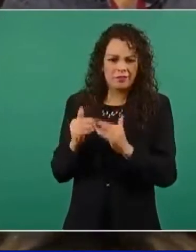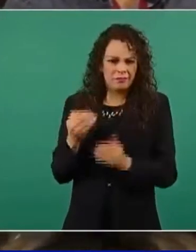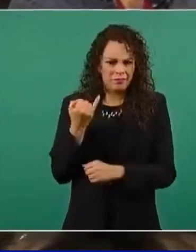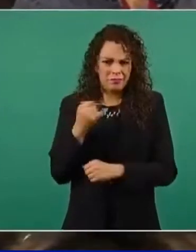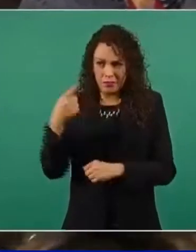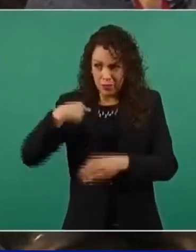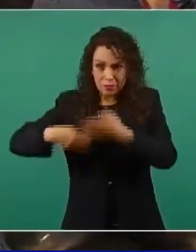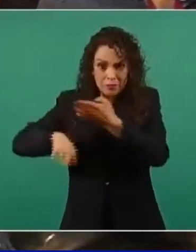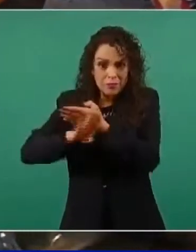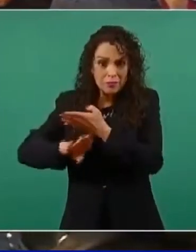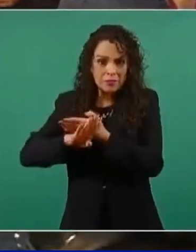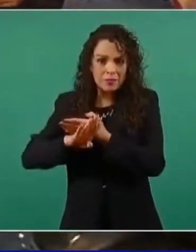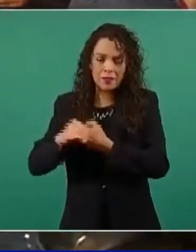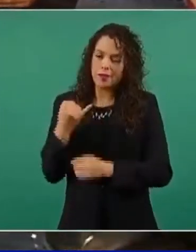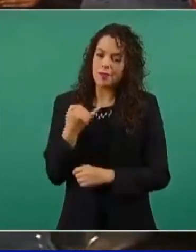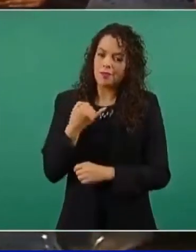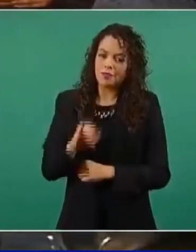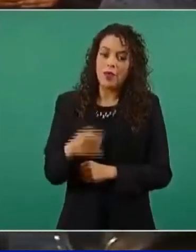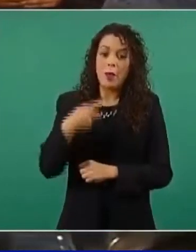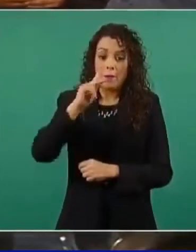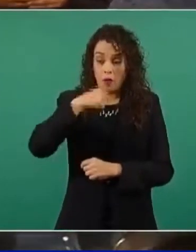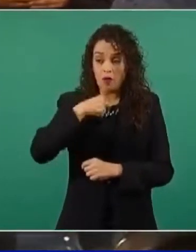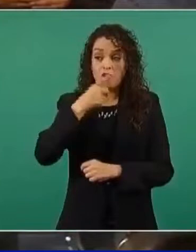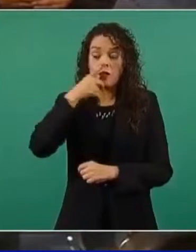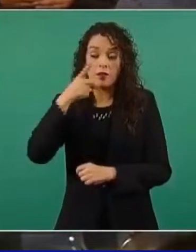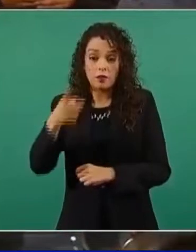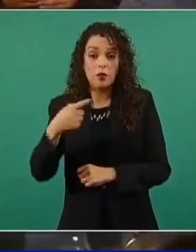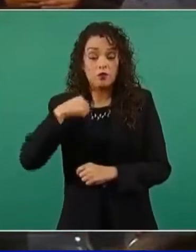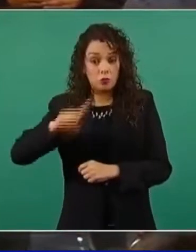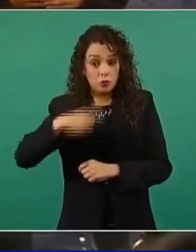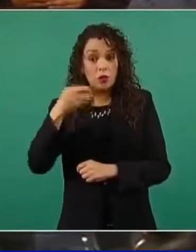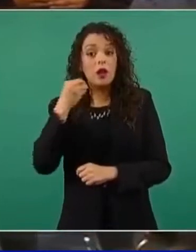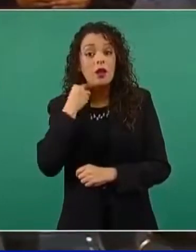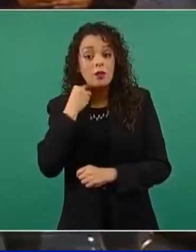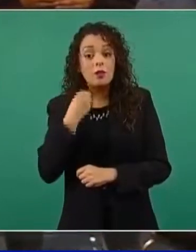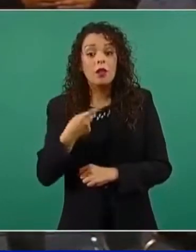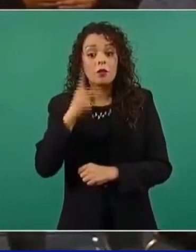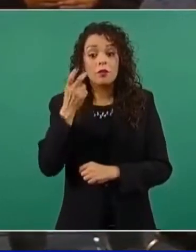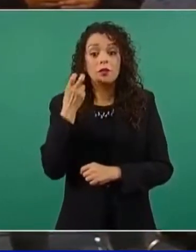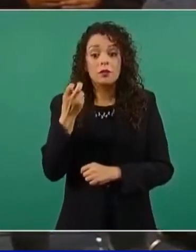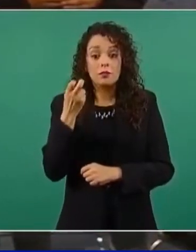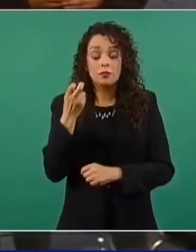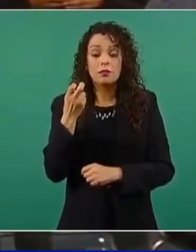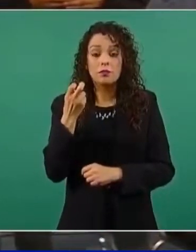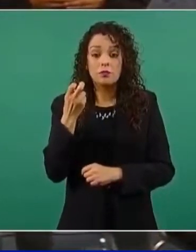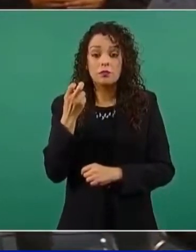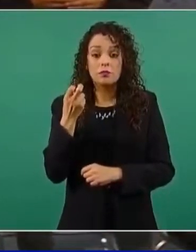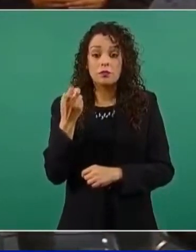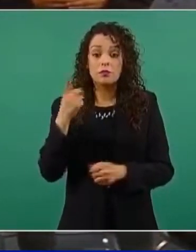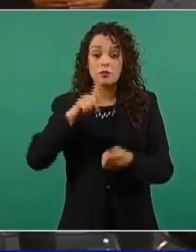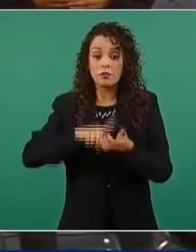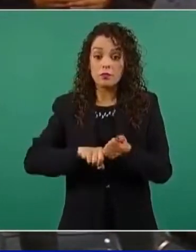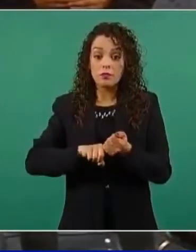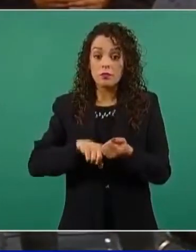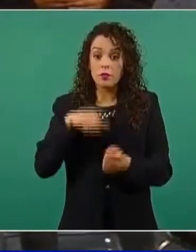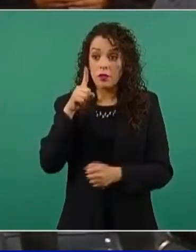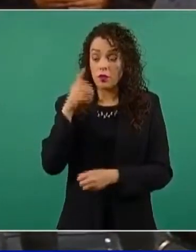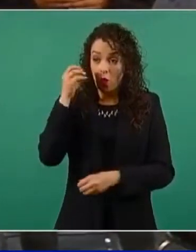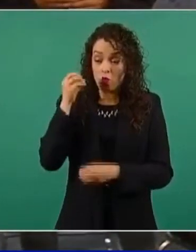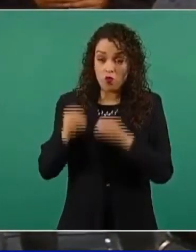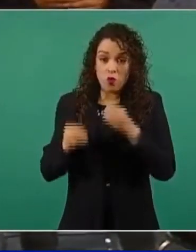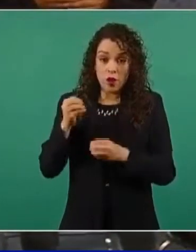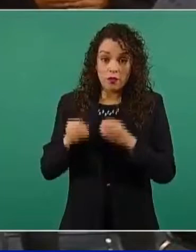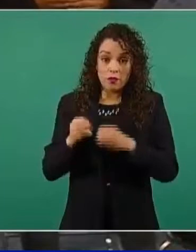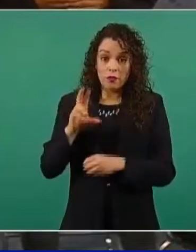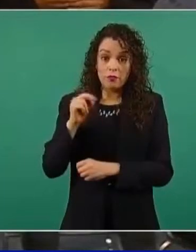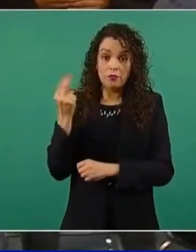abogada se lo digo, para vincularte y para determinarte una prisión preventiva, el juez no necesita